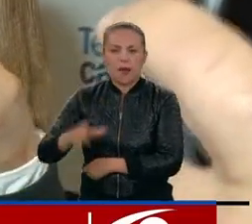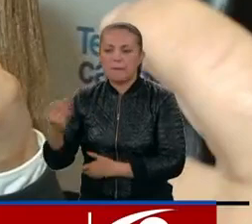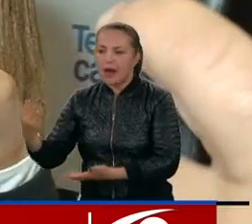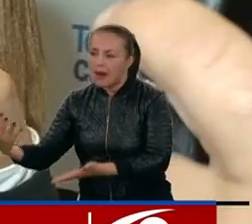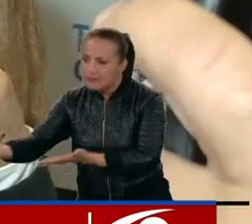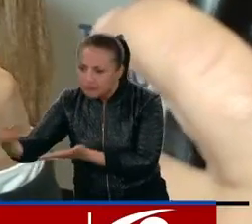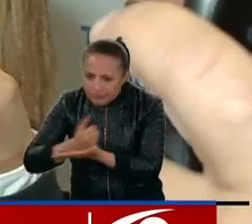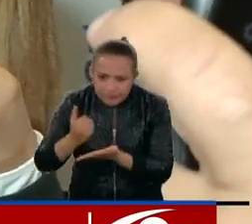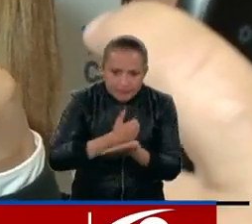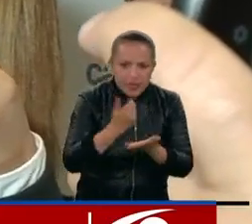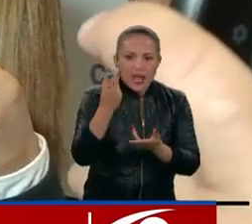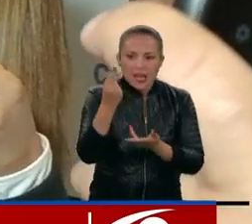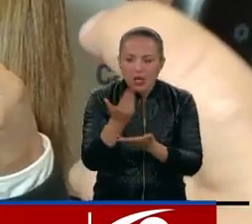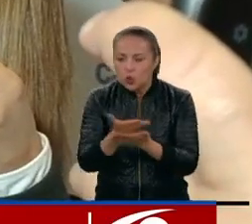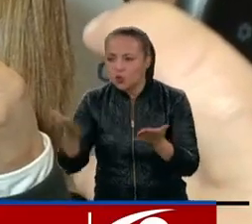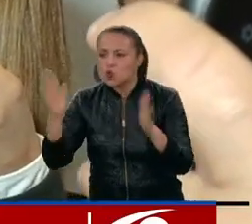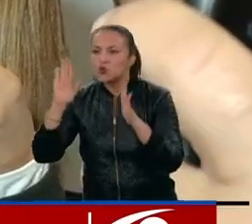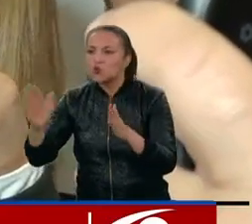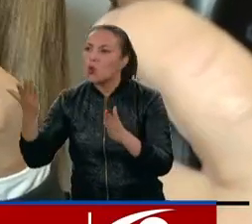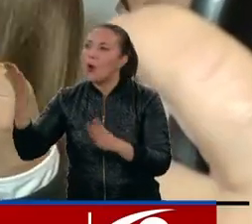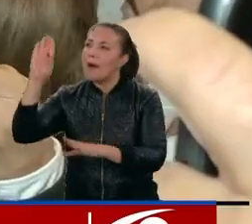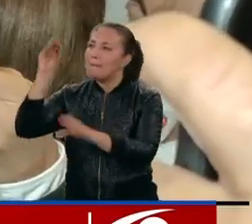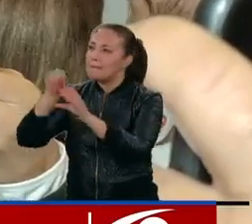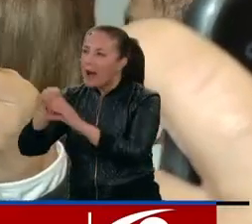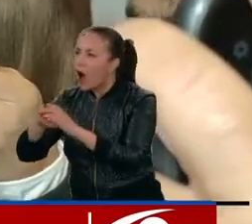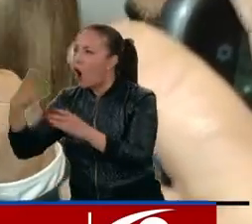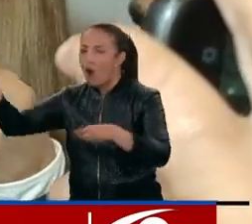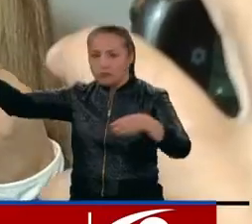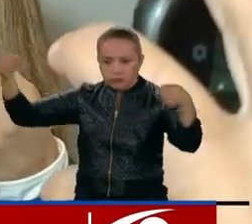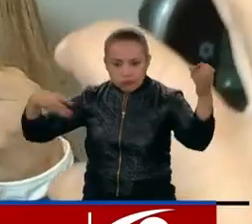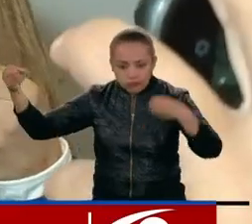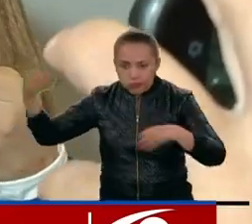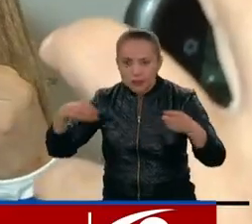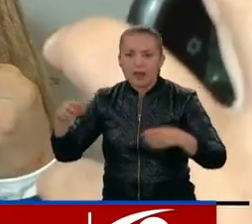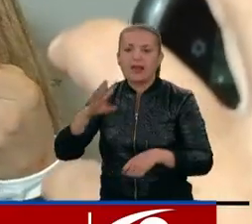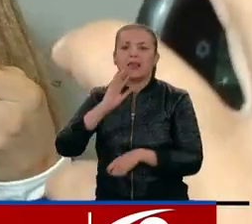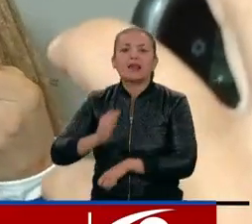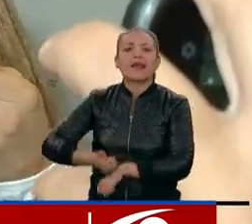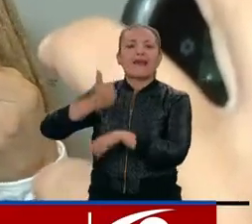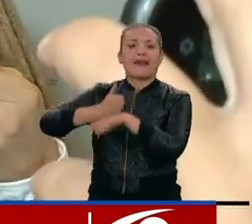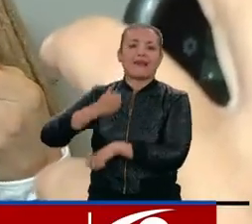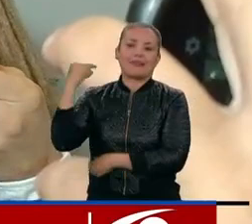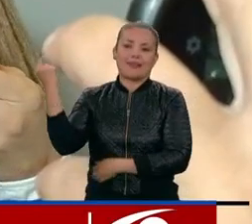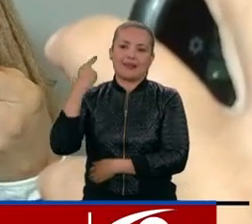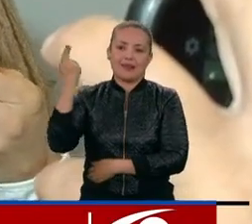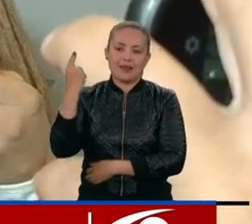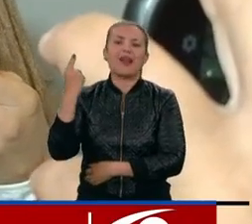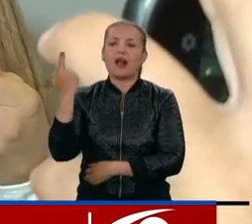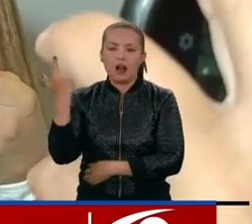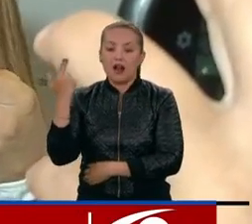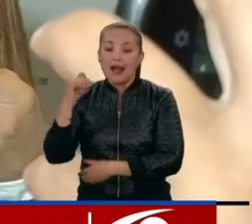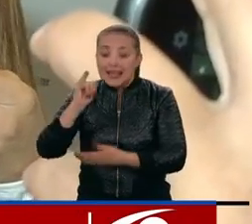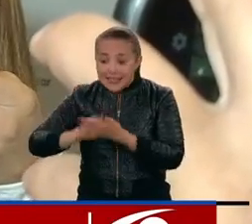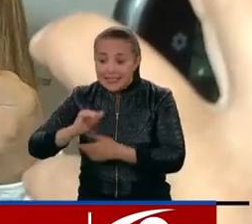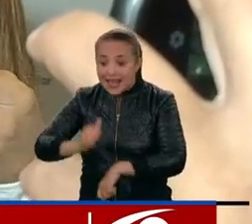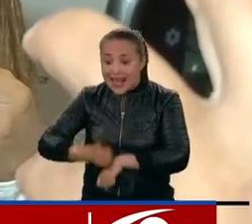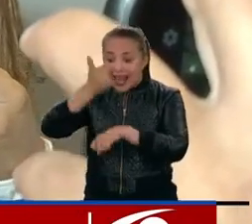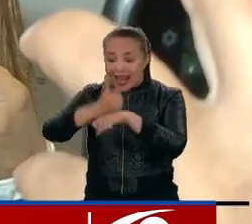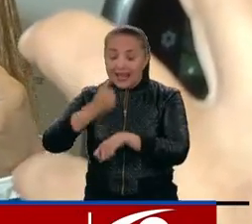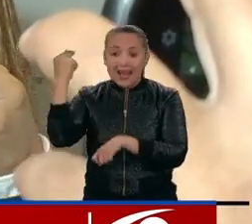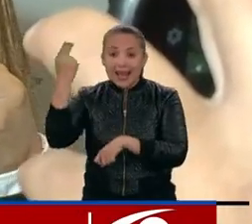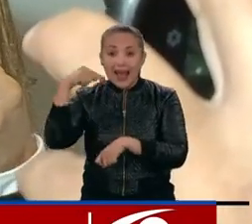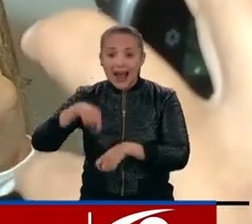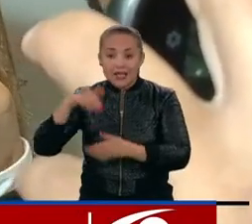recoger o recaudar recursos provenientes de los bancos o de donde fueran, es el gerente general. A través del gerente general de la